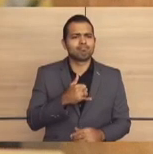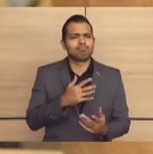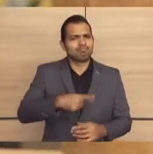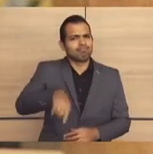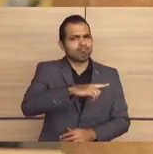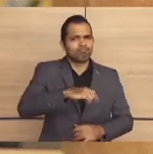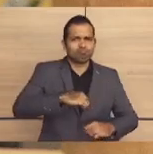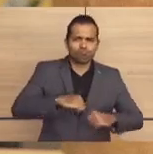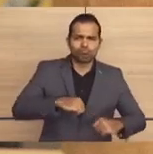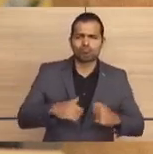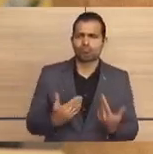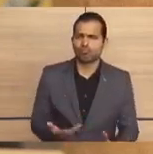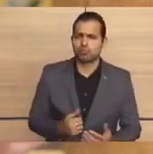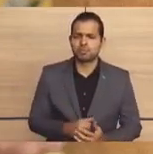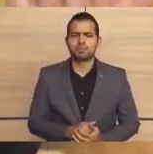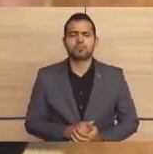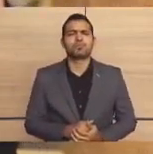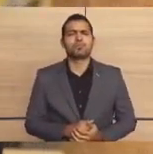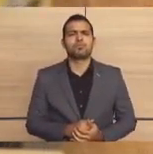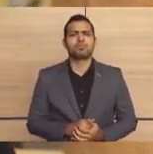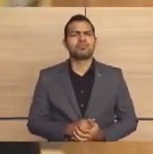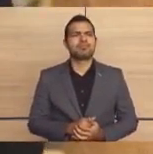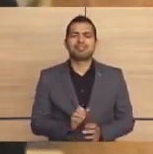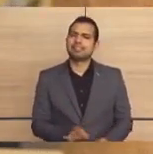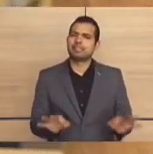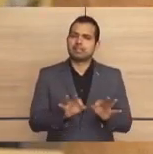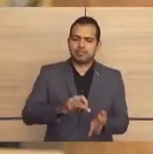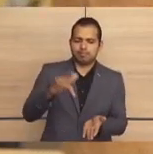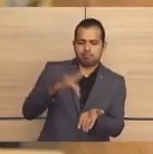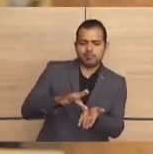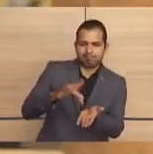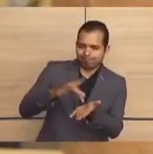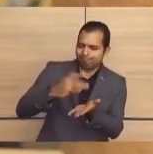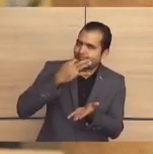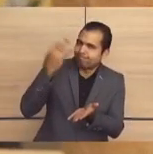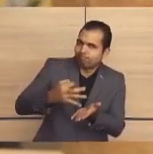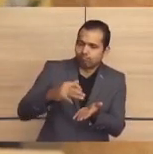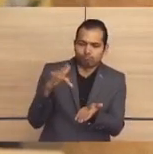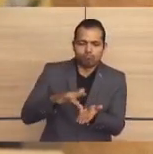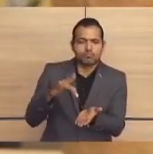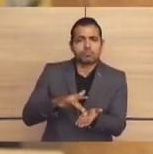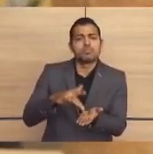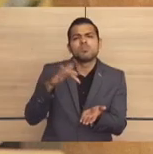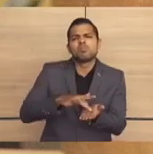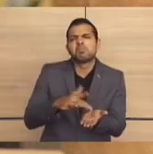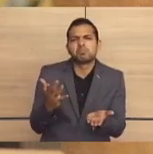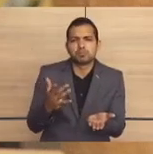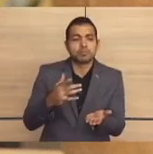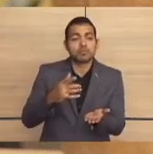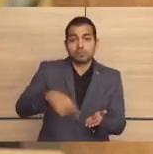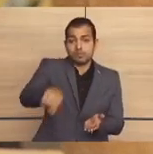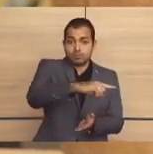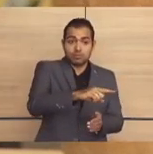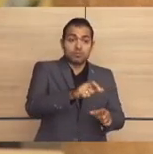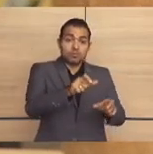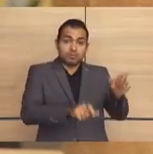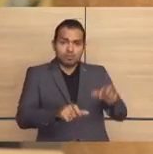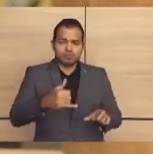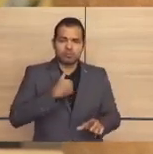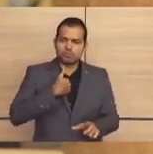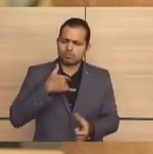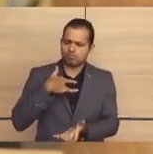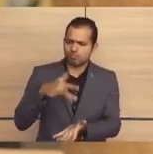viendo una participación real, una participación que nos motive a creer en nosotros mismos. Pero además de esto, que no se queden las cosas